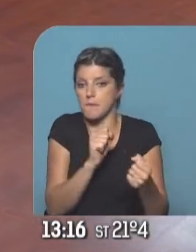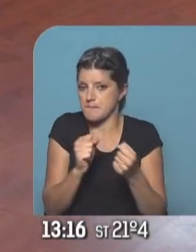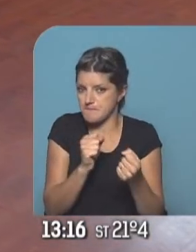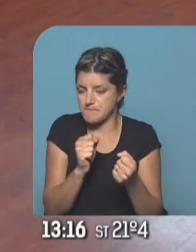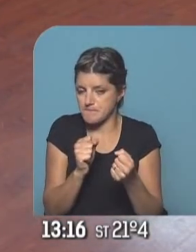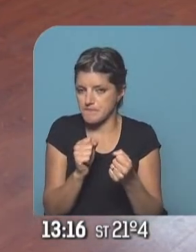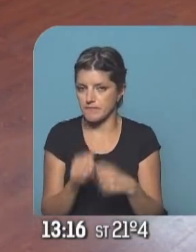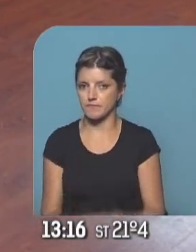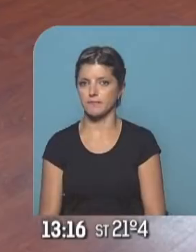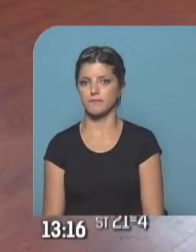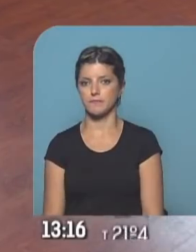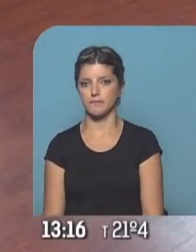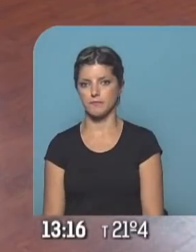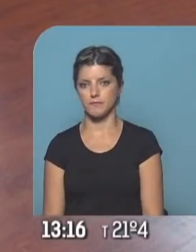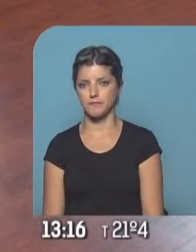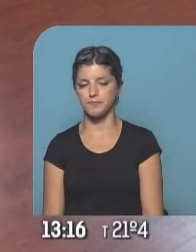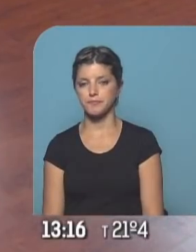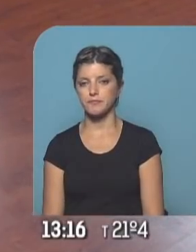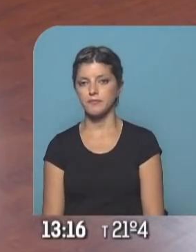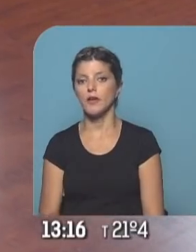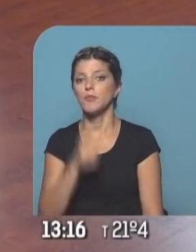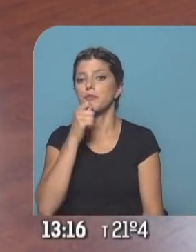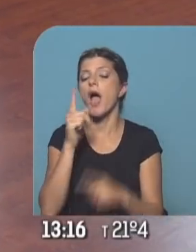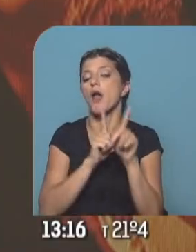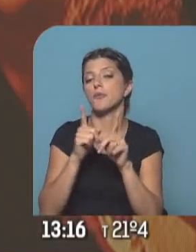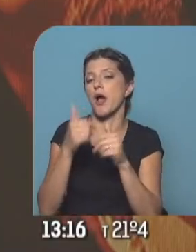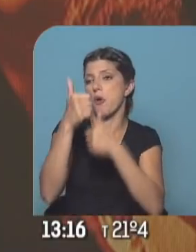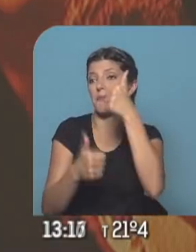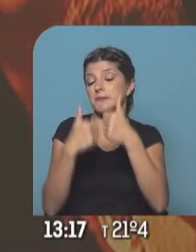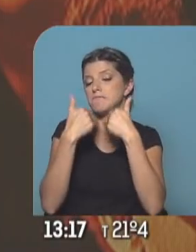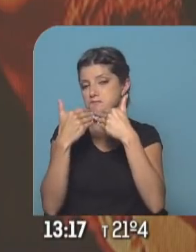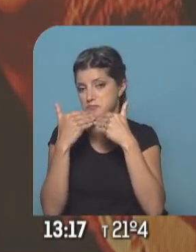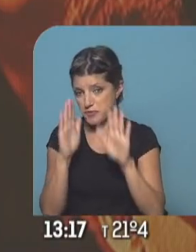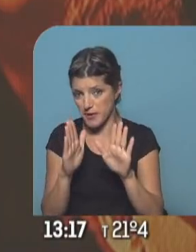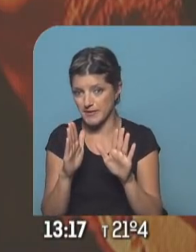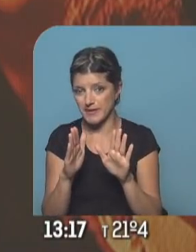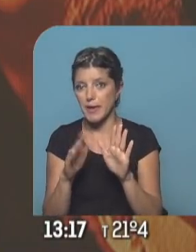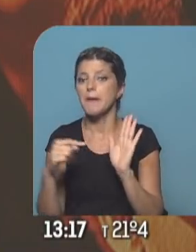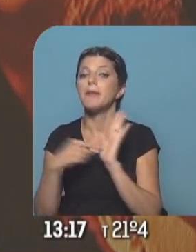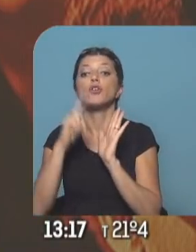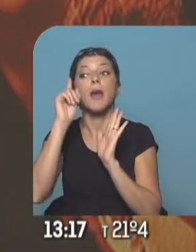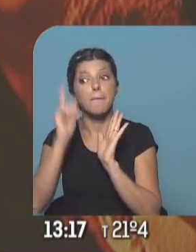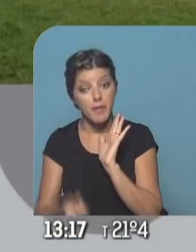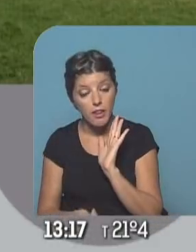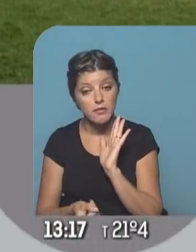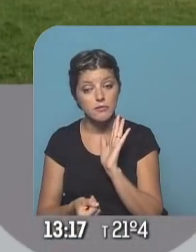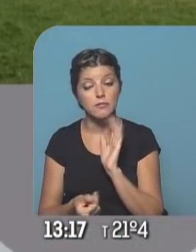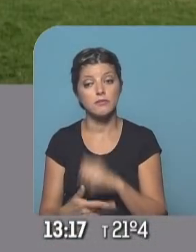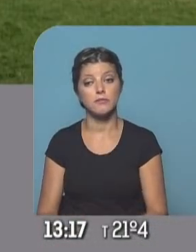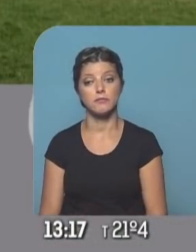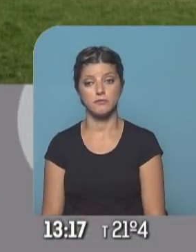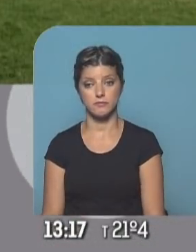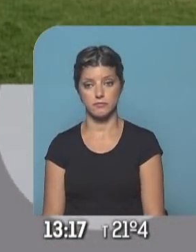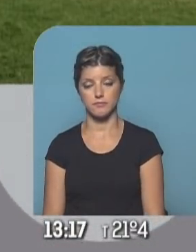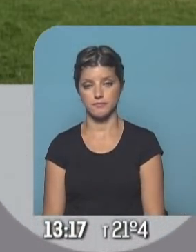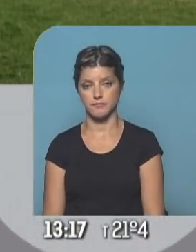de encuestas previo a las elecciones por ahora que lo amenacen a Piñera. Por otra parte, sí también hay un cambio, que sí es un cambio importante en